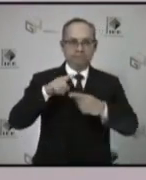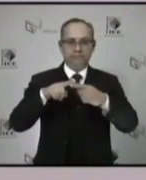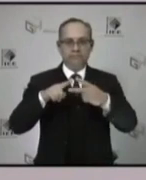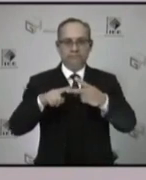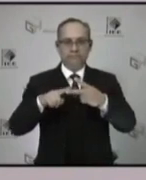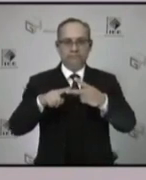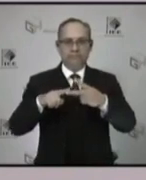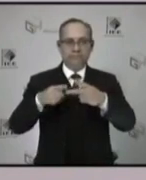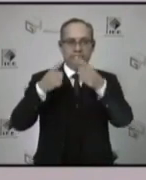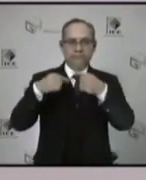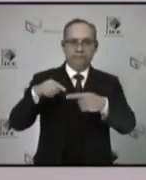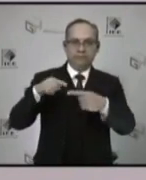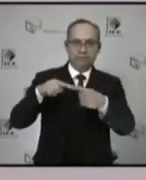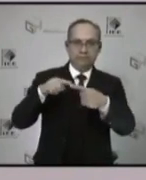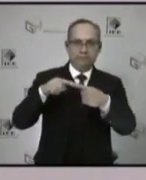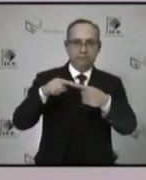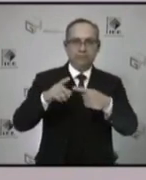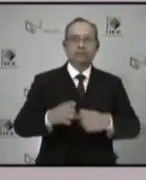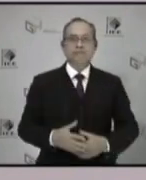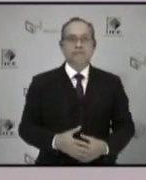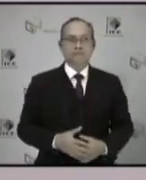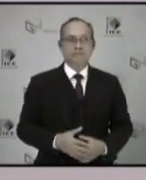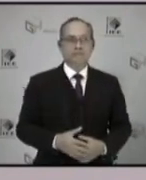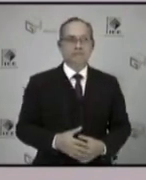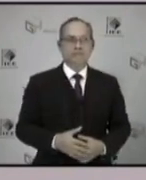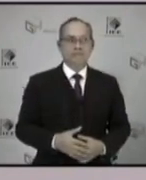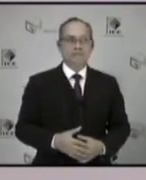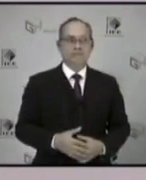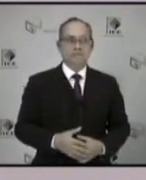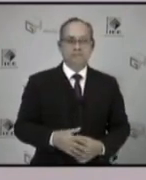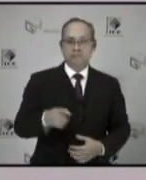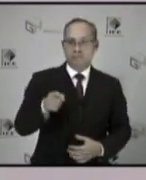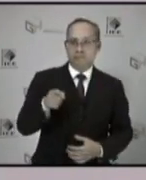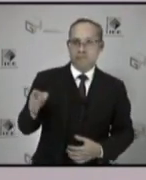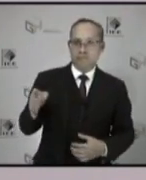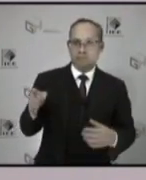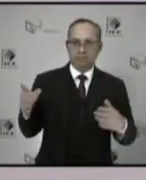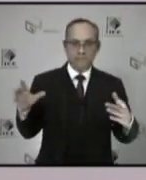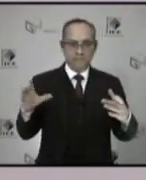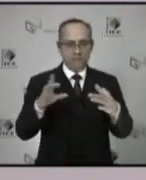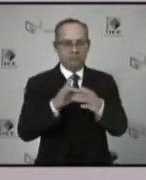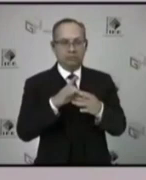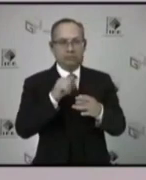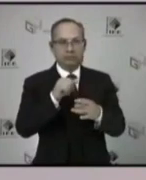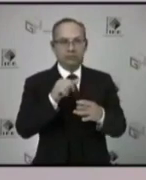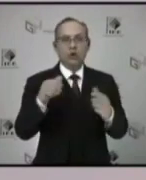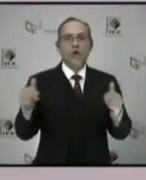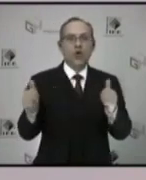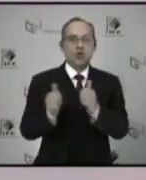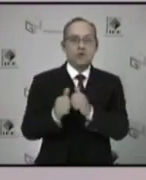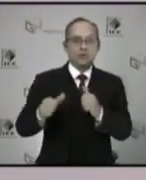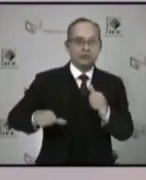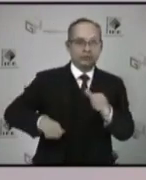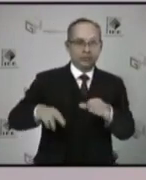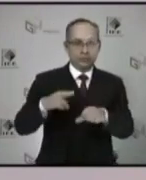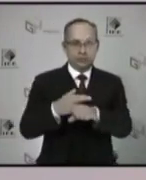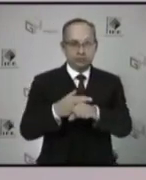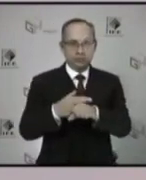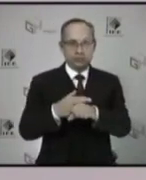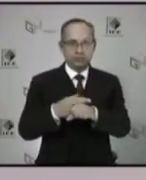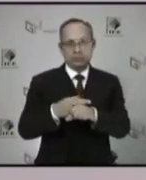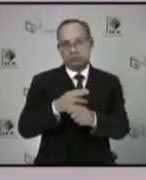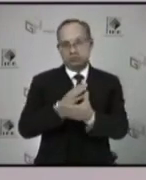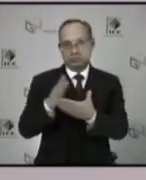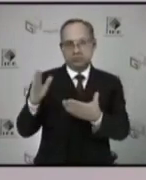primera, que ninguno tenga relación con el titular del Ejecutivo. Y la segunda, que